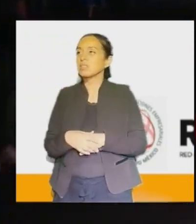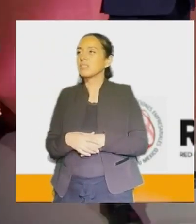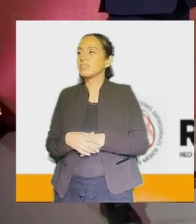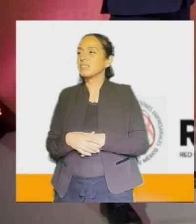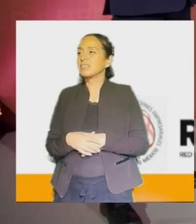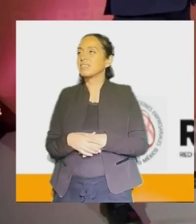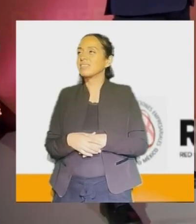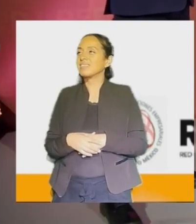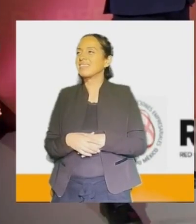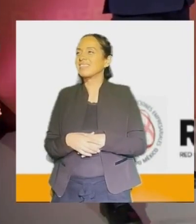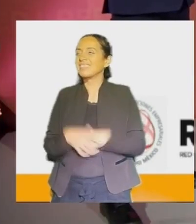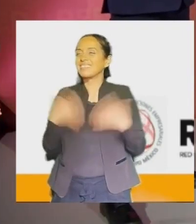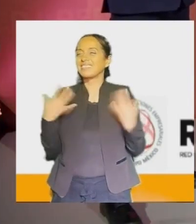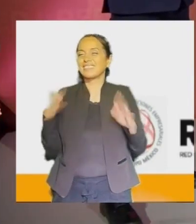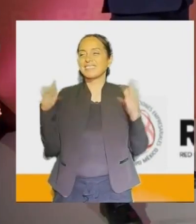¡Bravo! ¡Bravo!